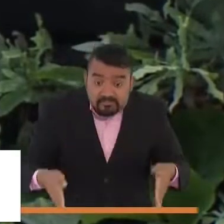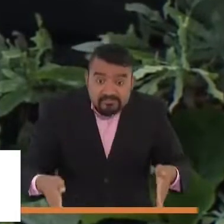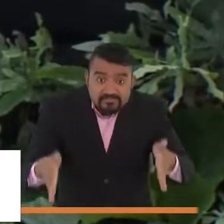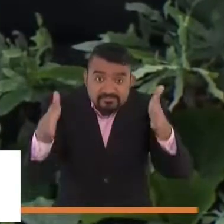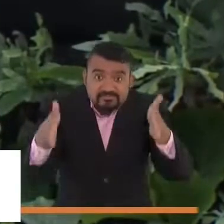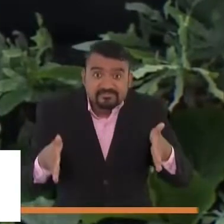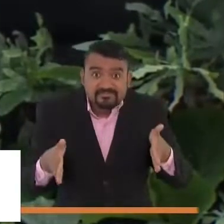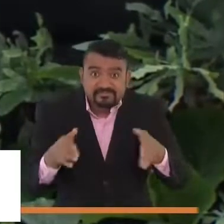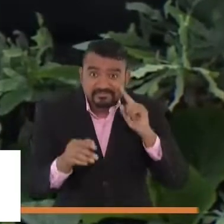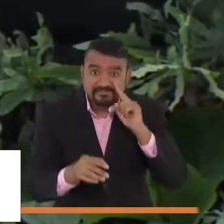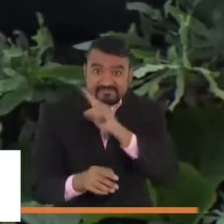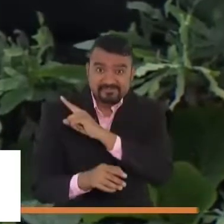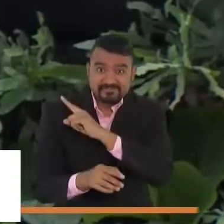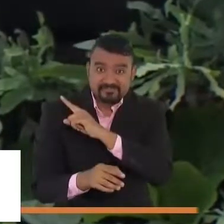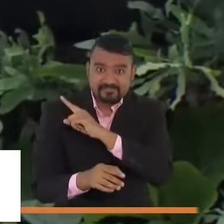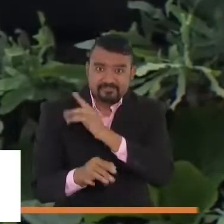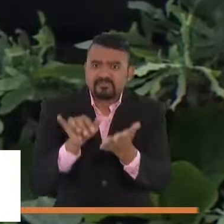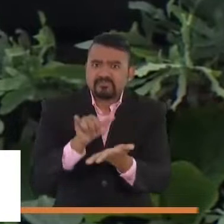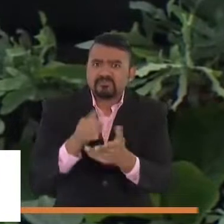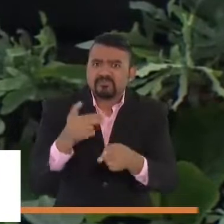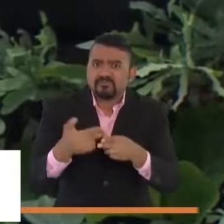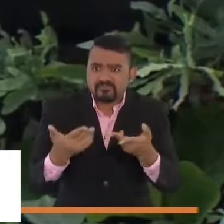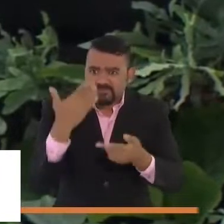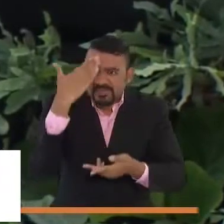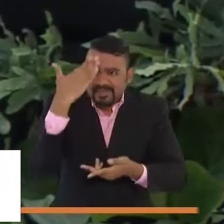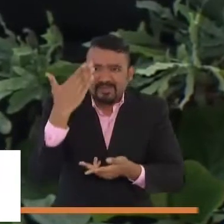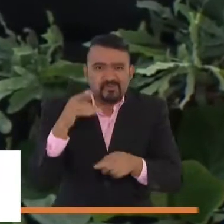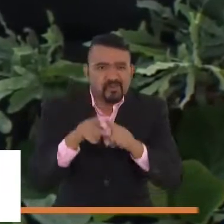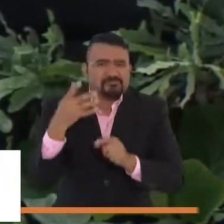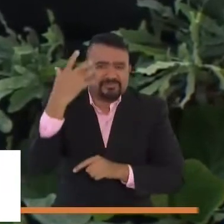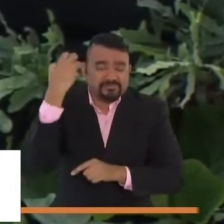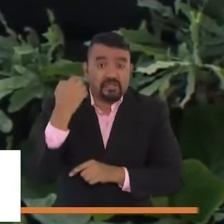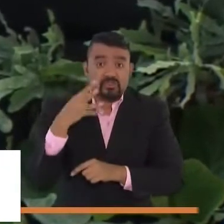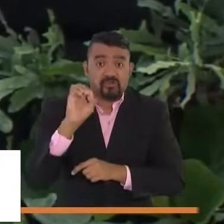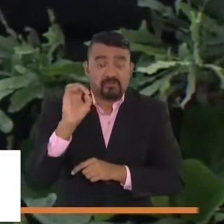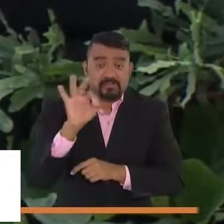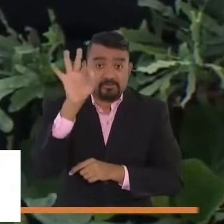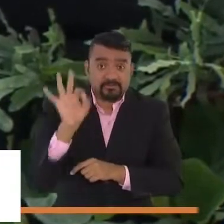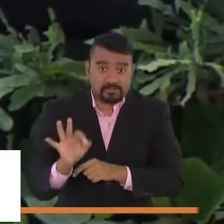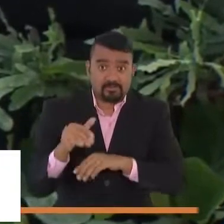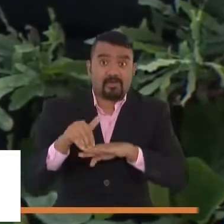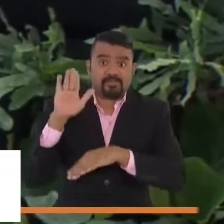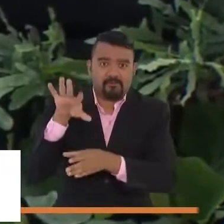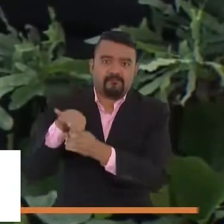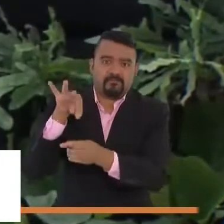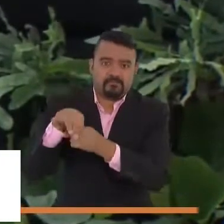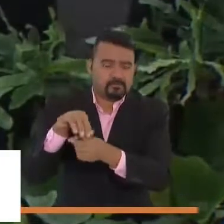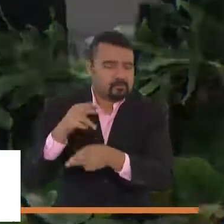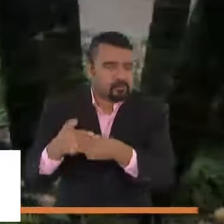distinto, se pierden. La gran mayoría, en un 90%, nos pidieron que lo dejáramos